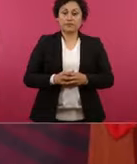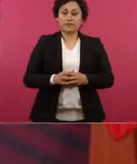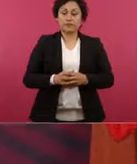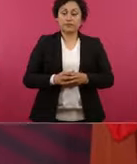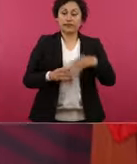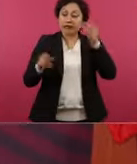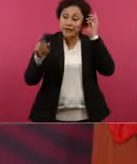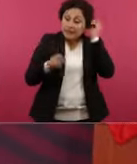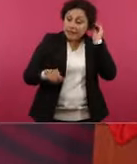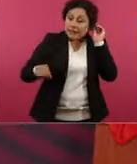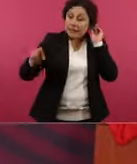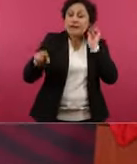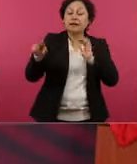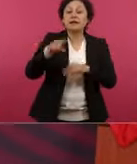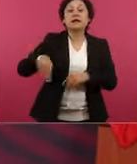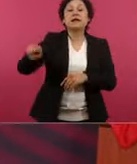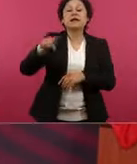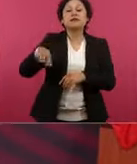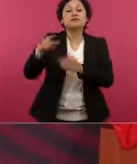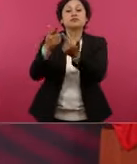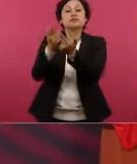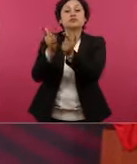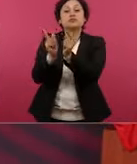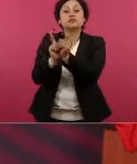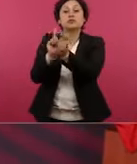más importantes en lo económico.